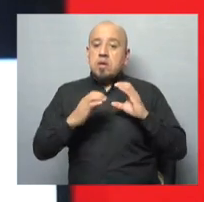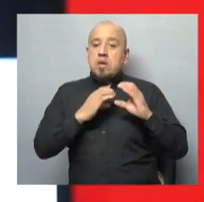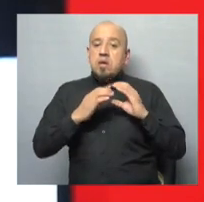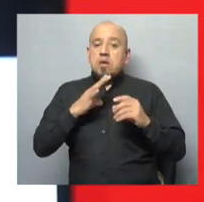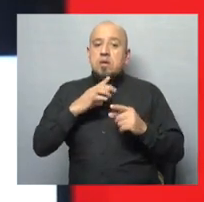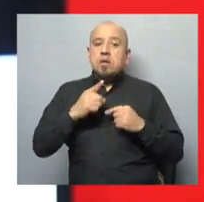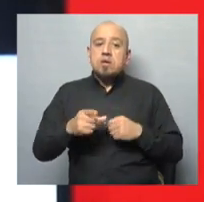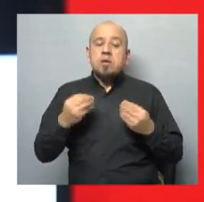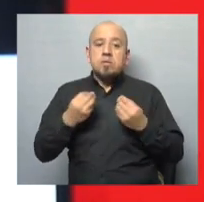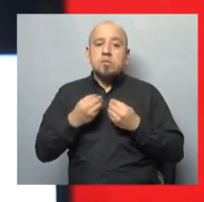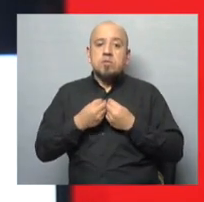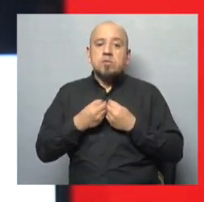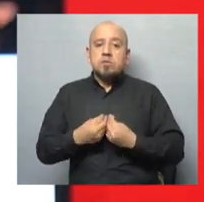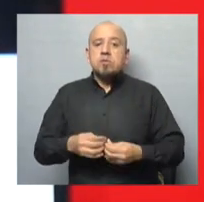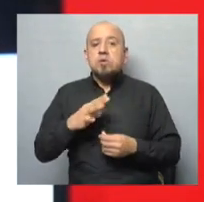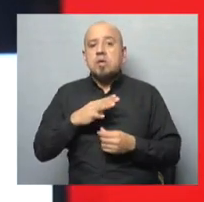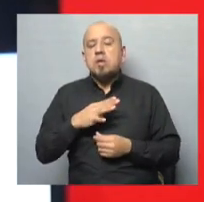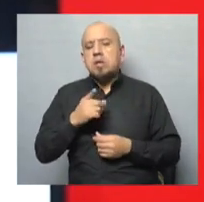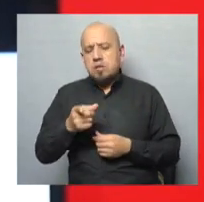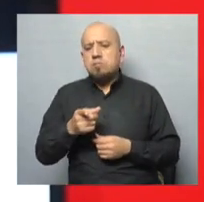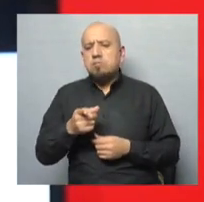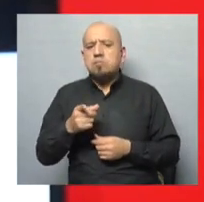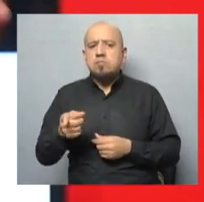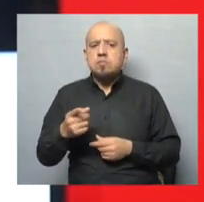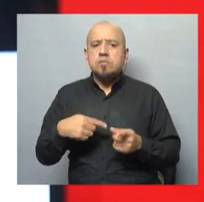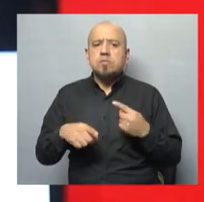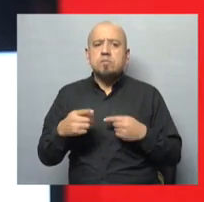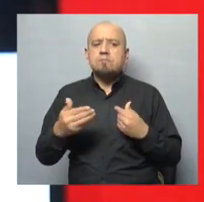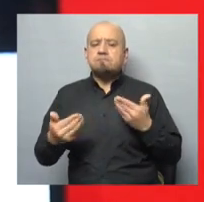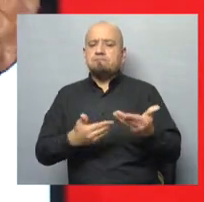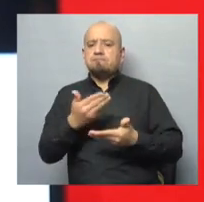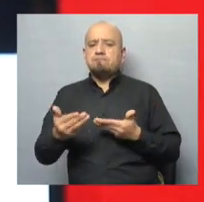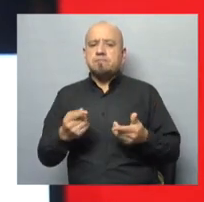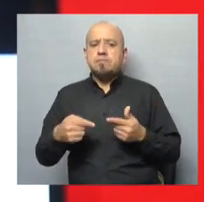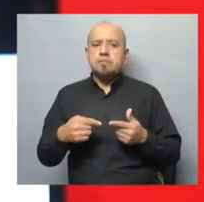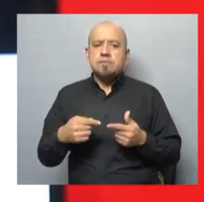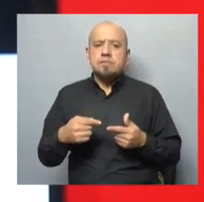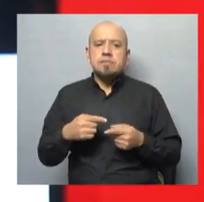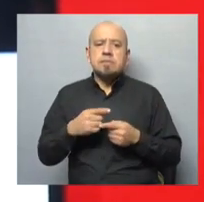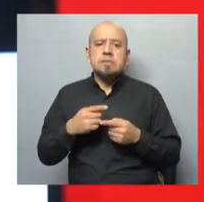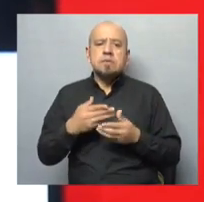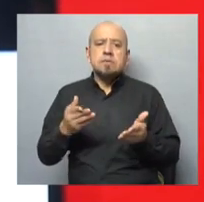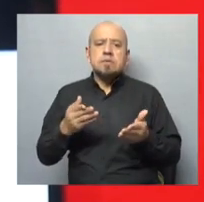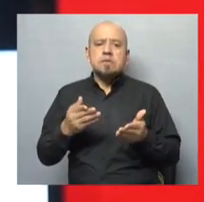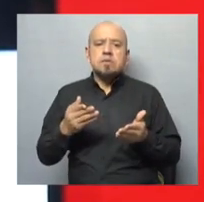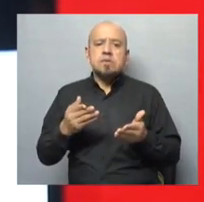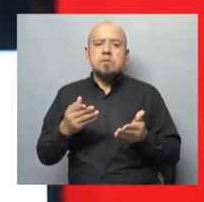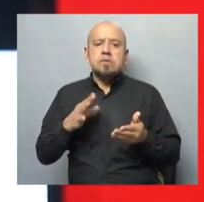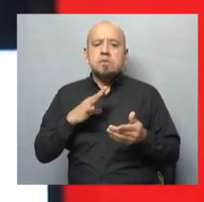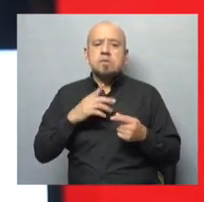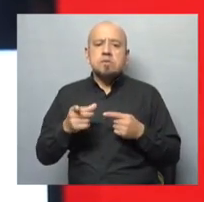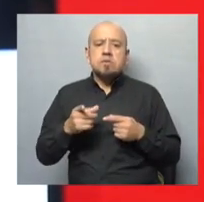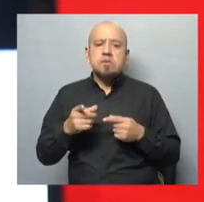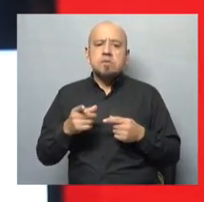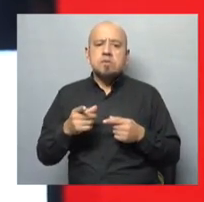metes ahí es mucha y hay algo de la no retribución o de una retribución en un segundo lugar ahí hay